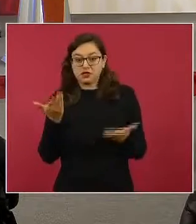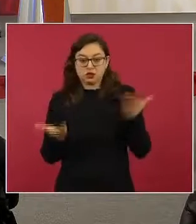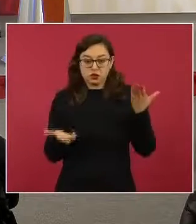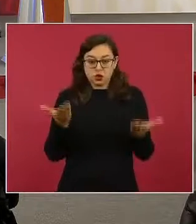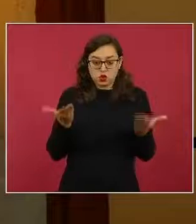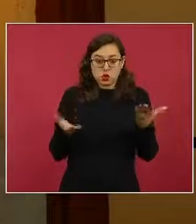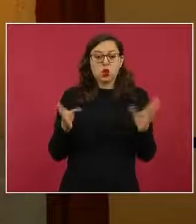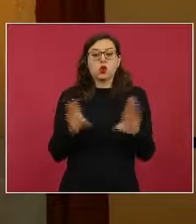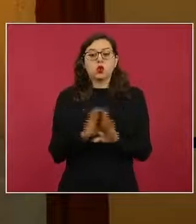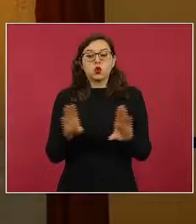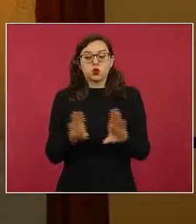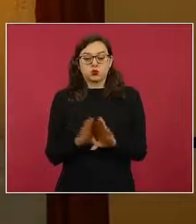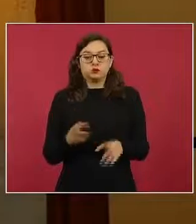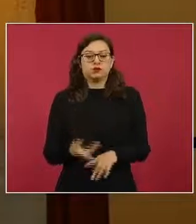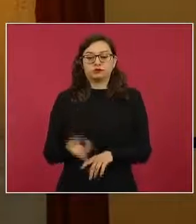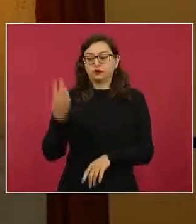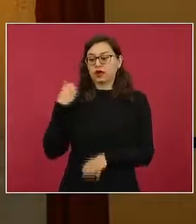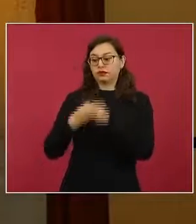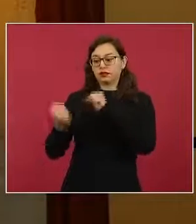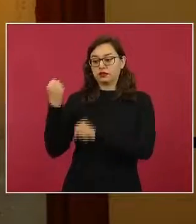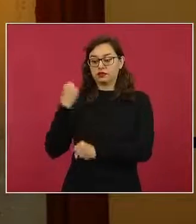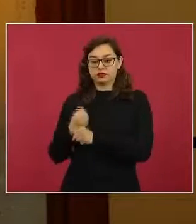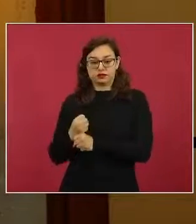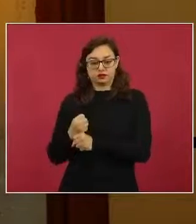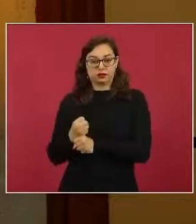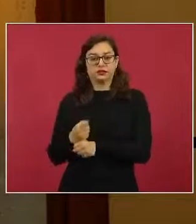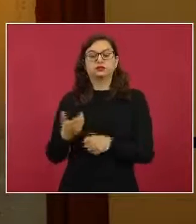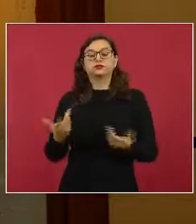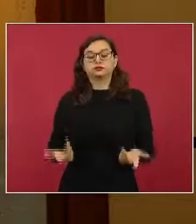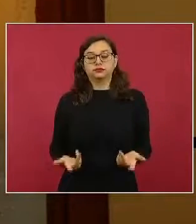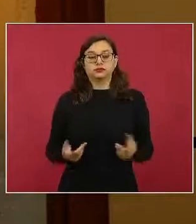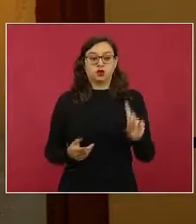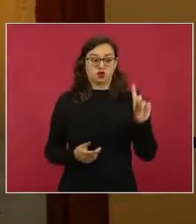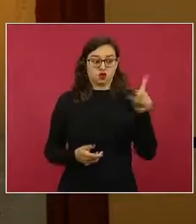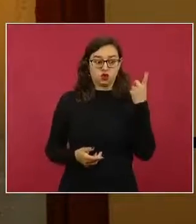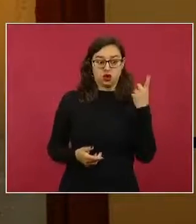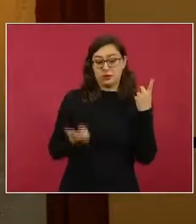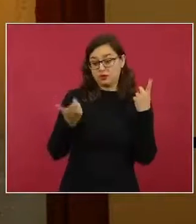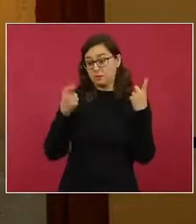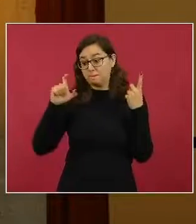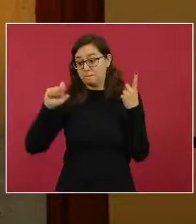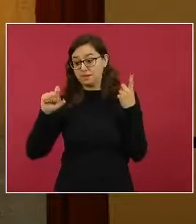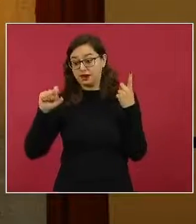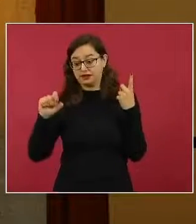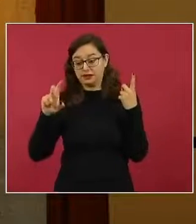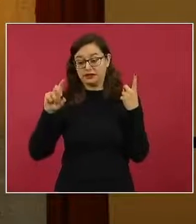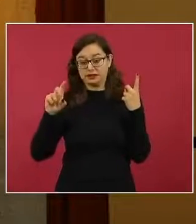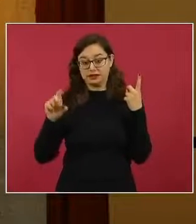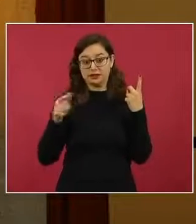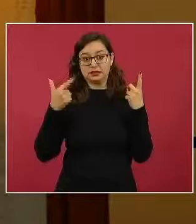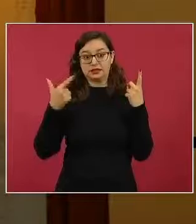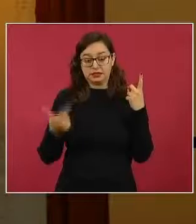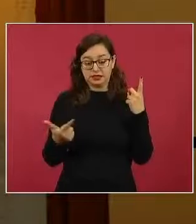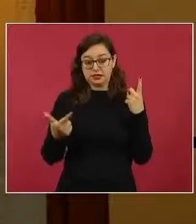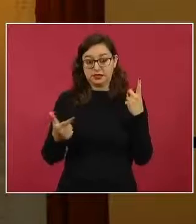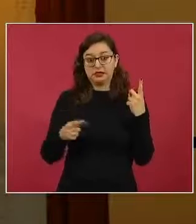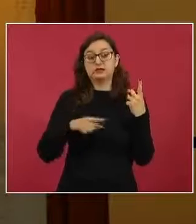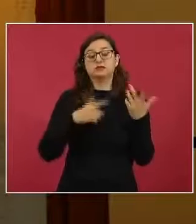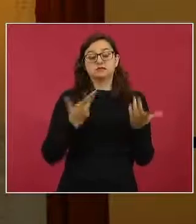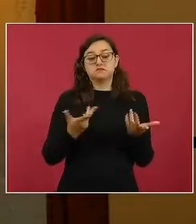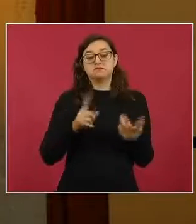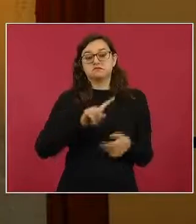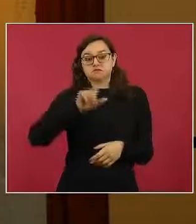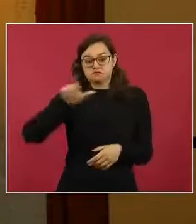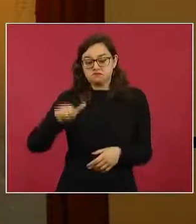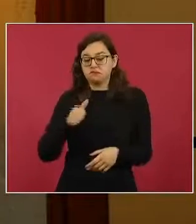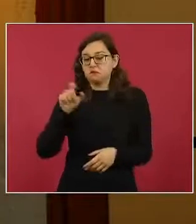el peso contra el dólar se encontraba en 20.37. Al cierre de febrero se ubicó en 20.47. Esto muestra